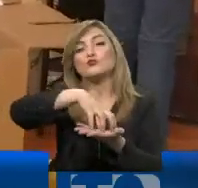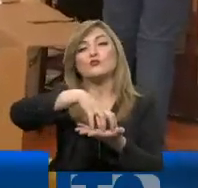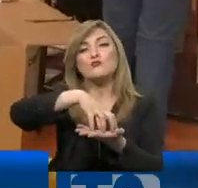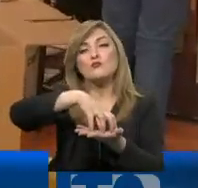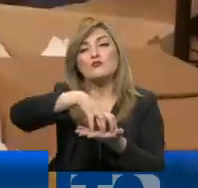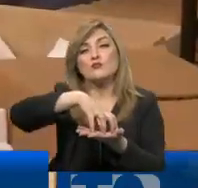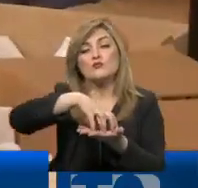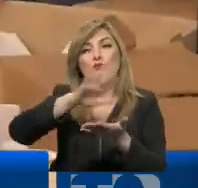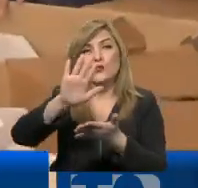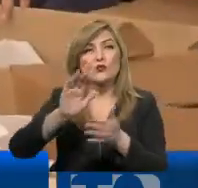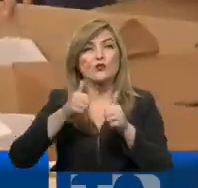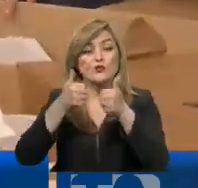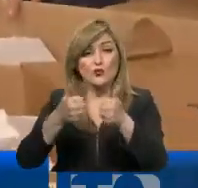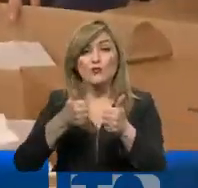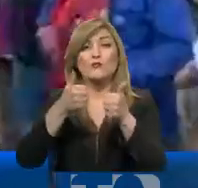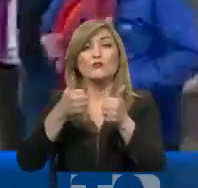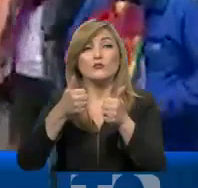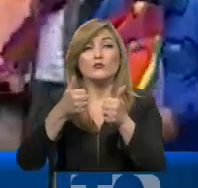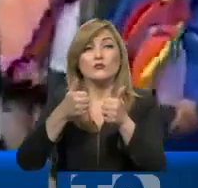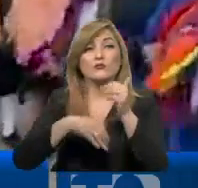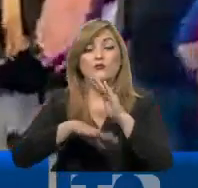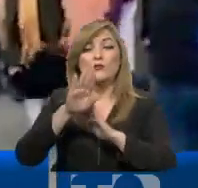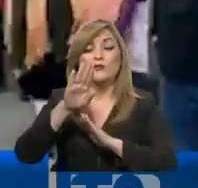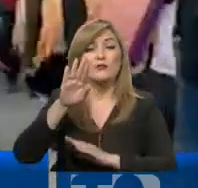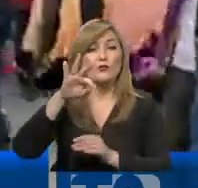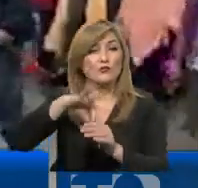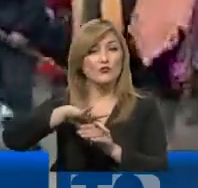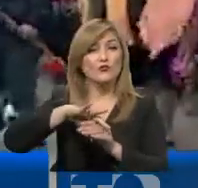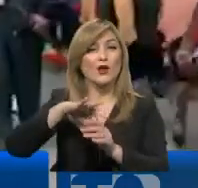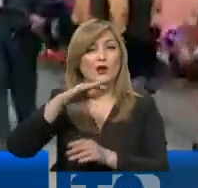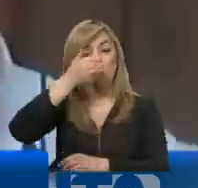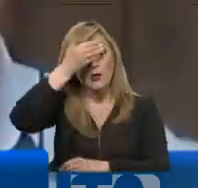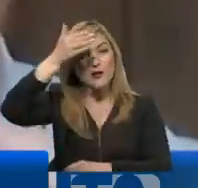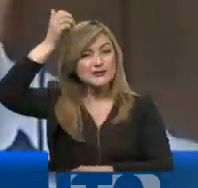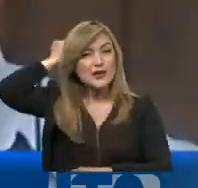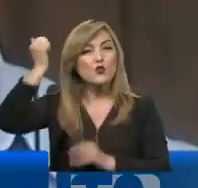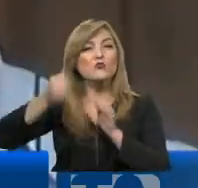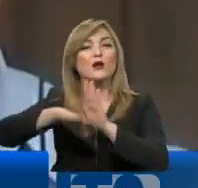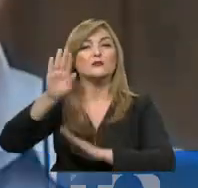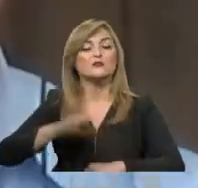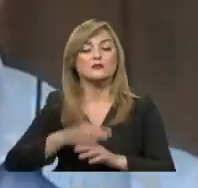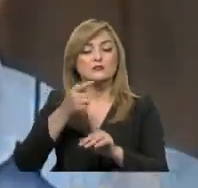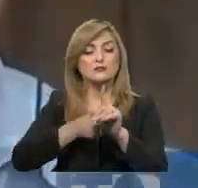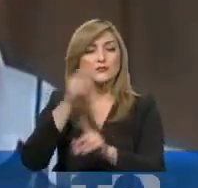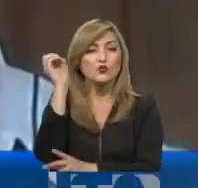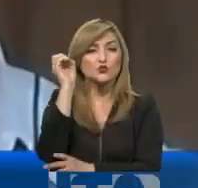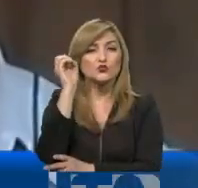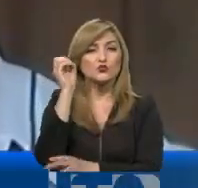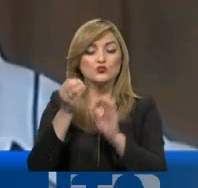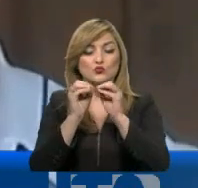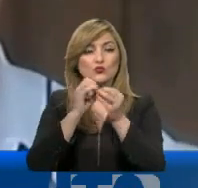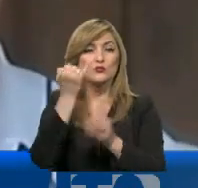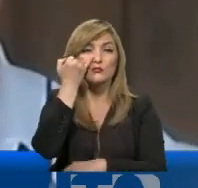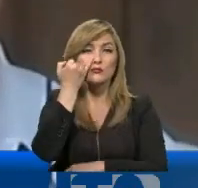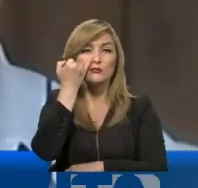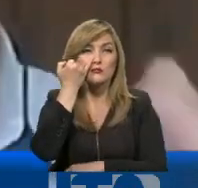la atención que sus candidatos a esta dignidad alcancen más votos que Yacu Pérez. En octubre, finalmente, el movimiento indígena